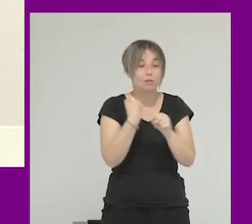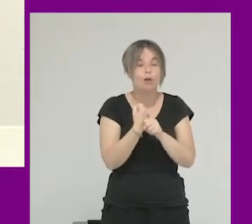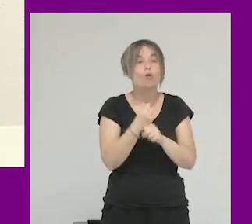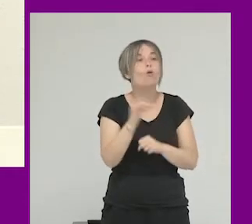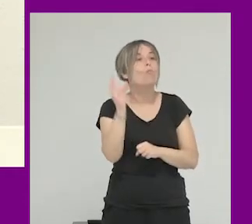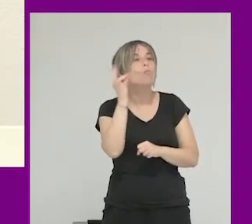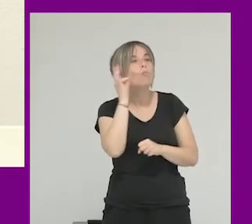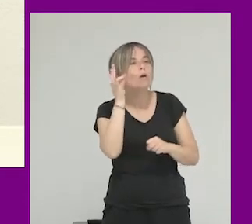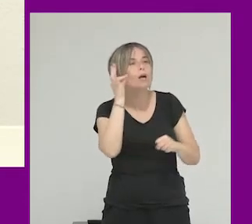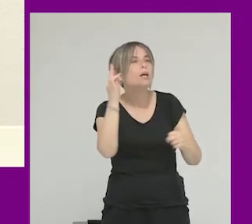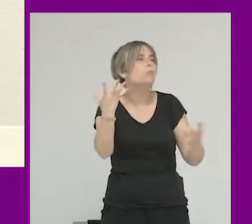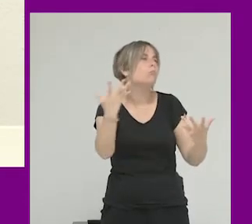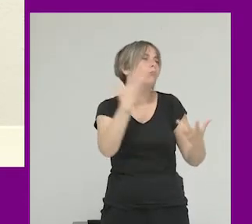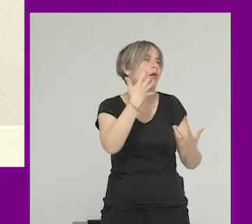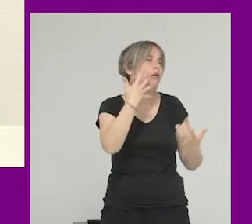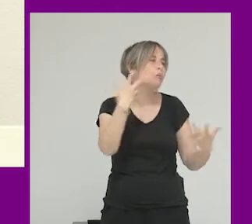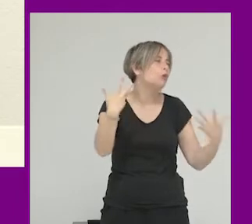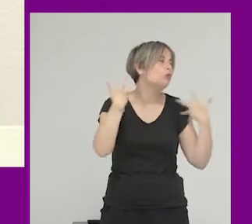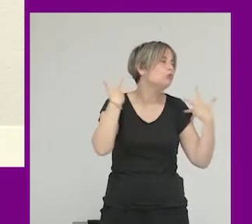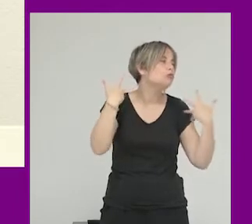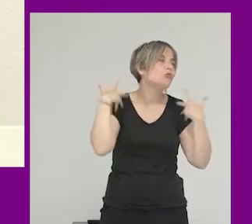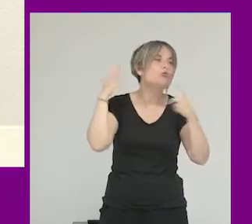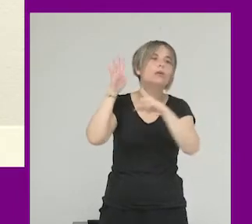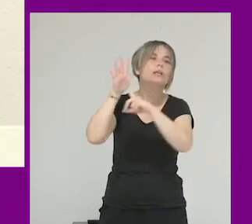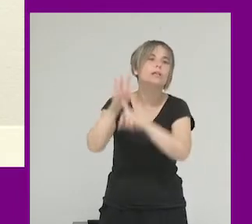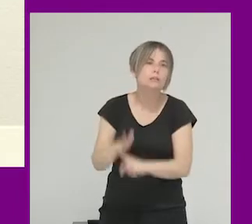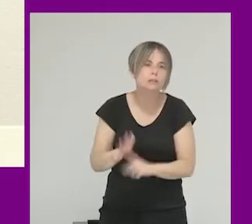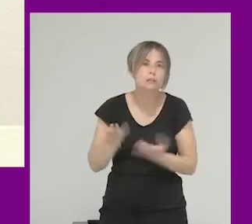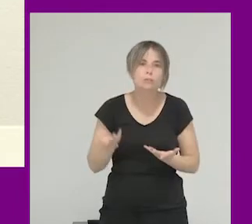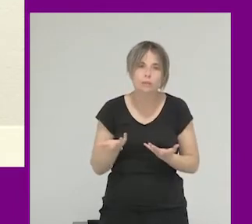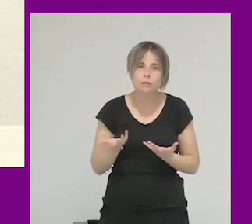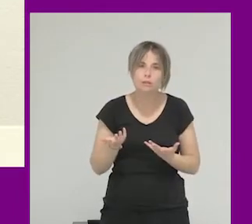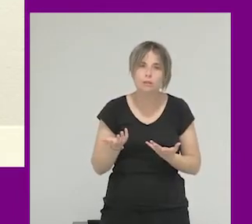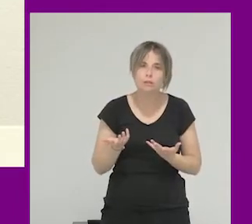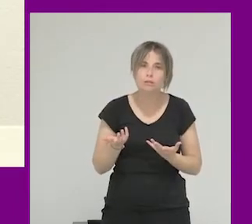mujeres sufren discriminación. Alguien está